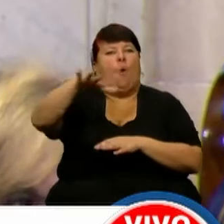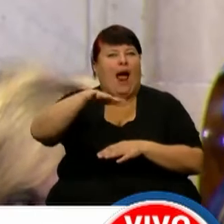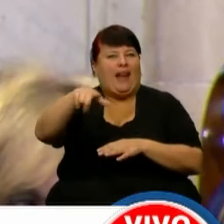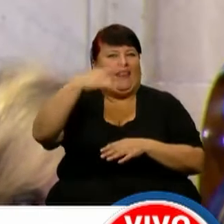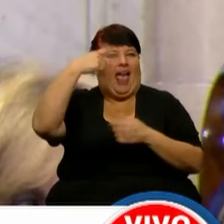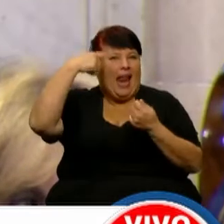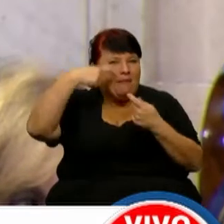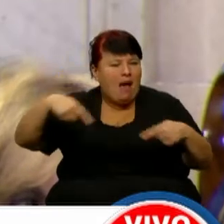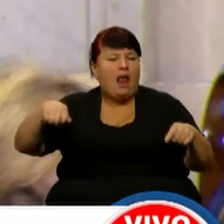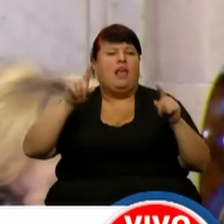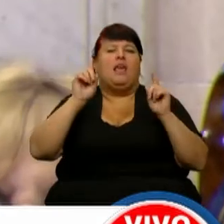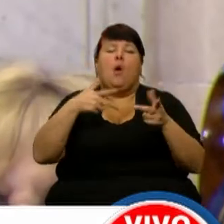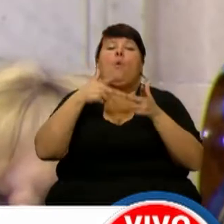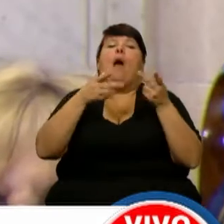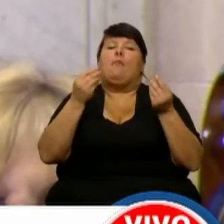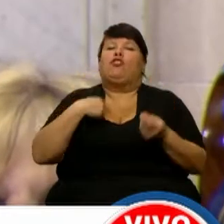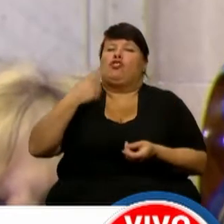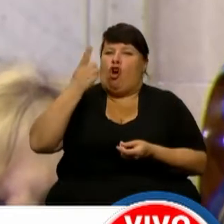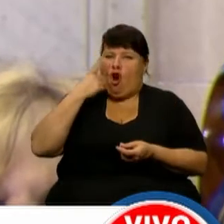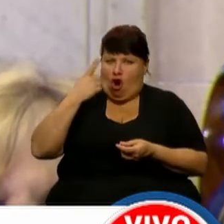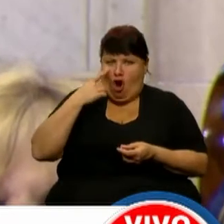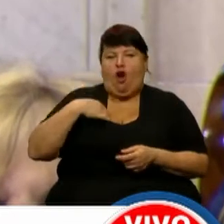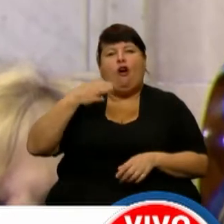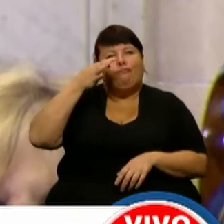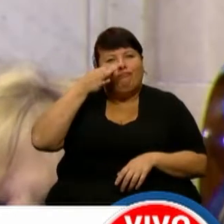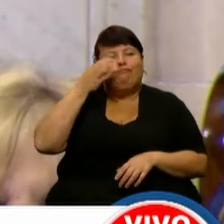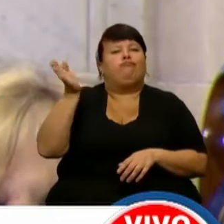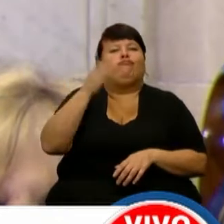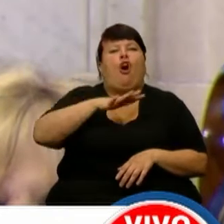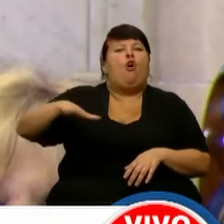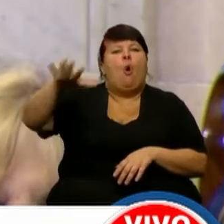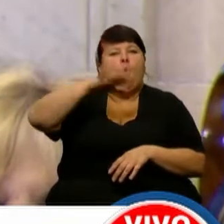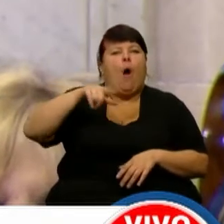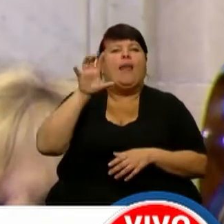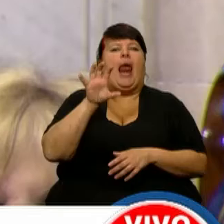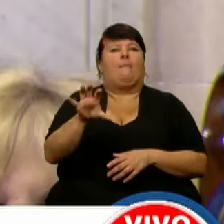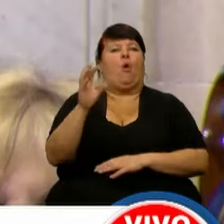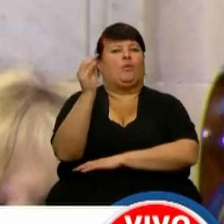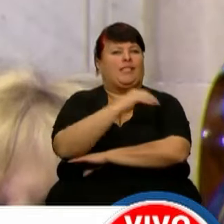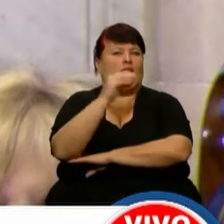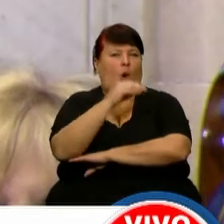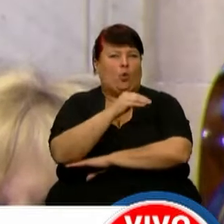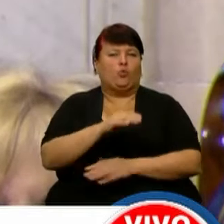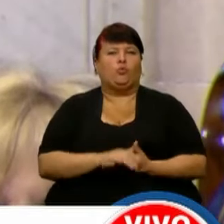ganaderos. Y voy a hablar porque conozco en profundidad cada uno de los lugares de la querida provincia de Santa